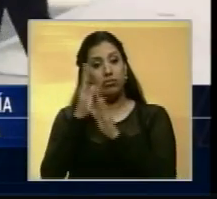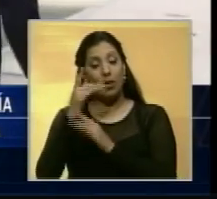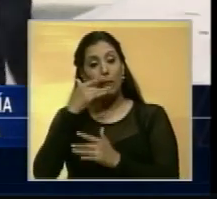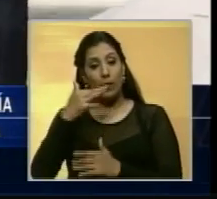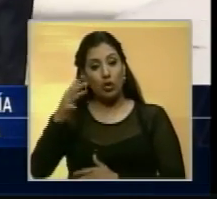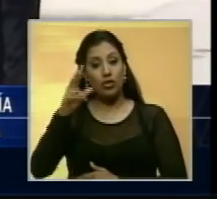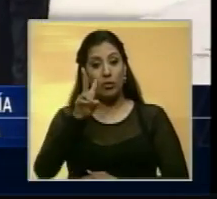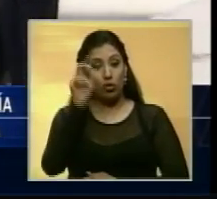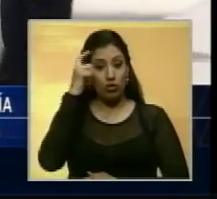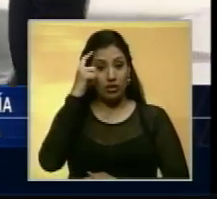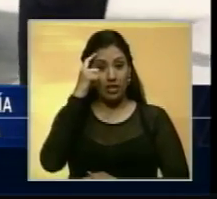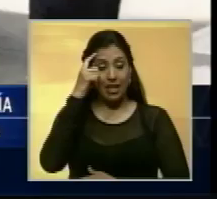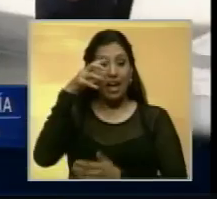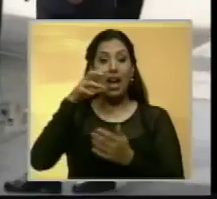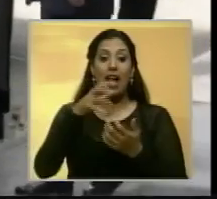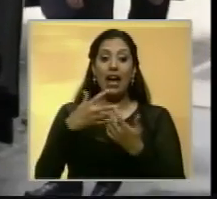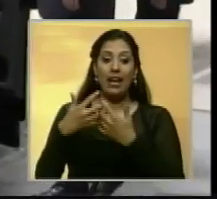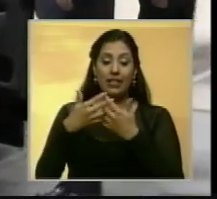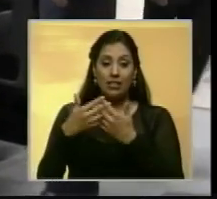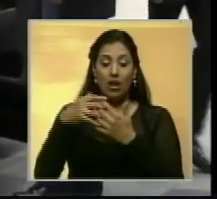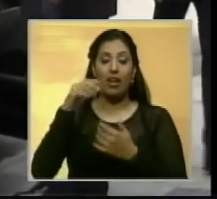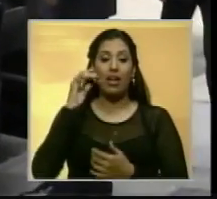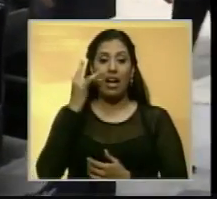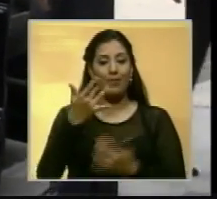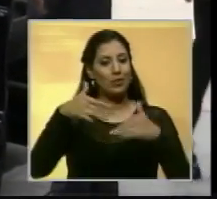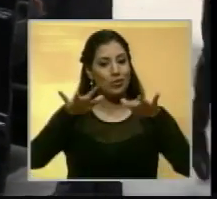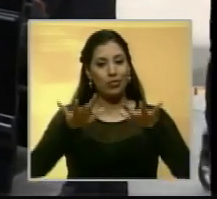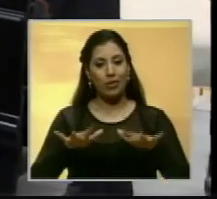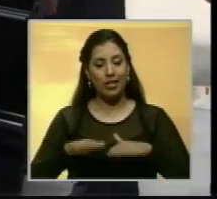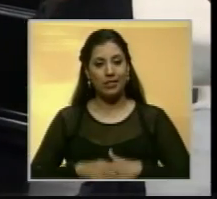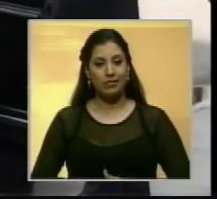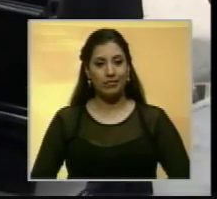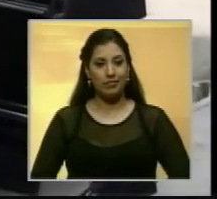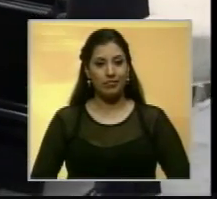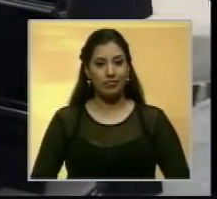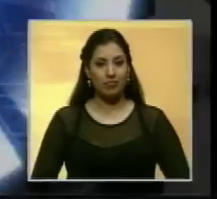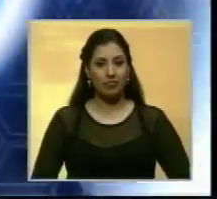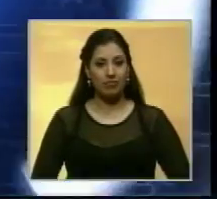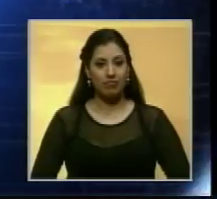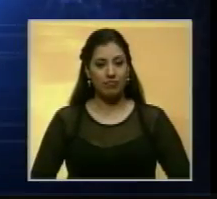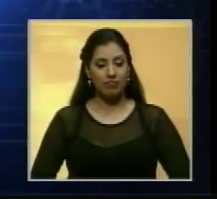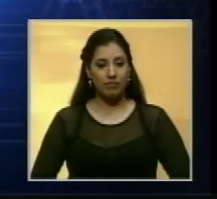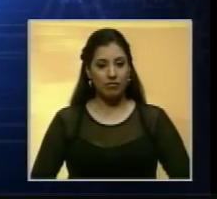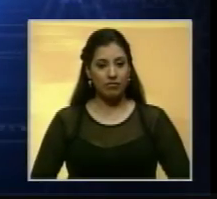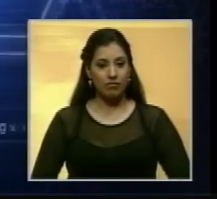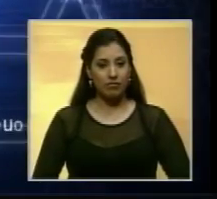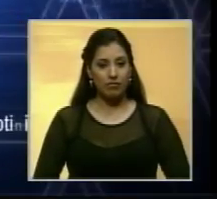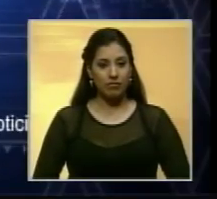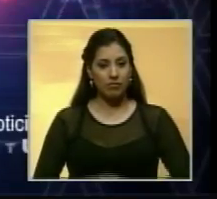los próximos 2 días en el estado de California fueron suspendidos.